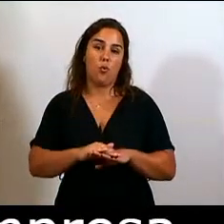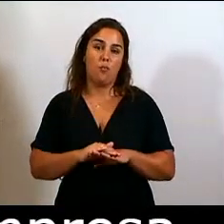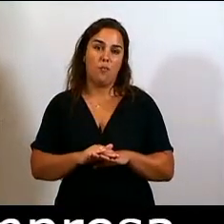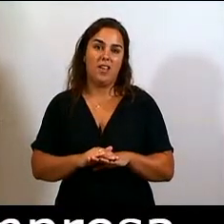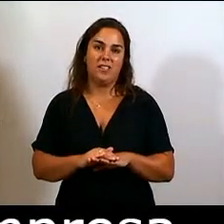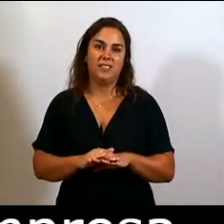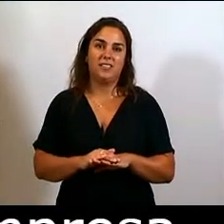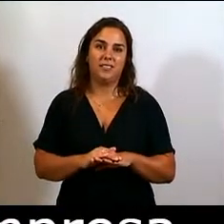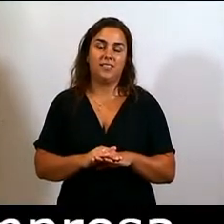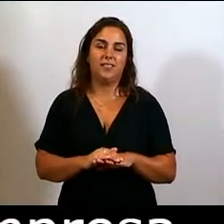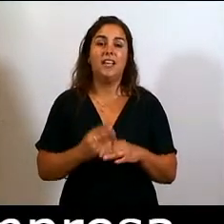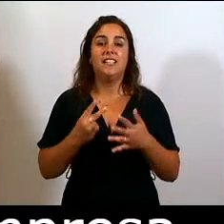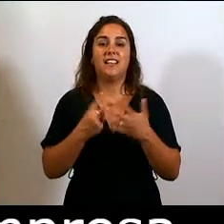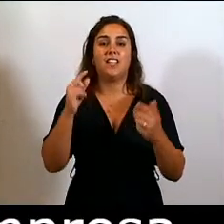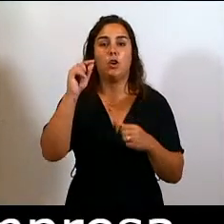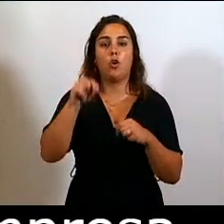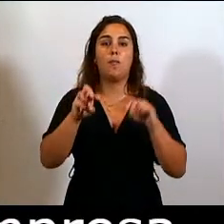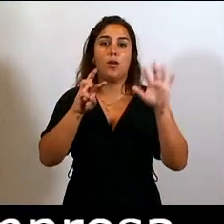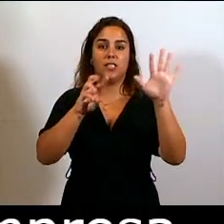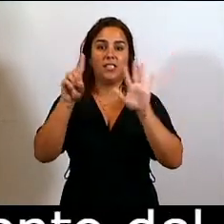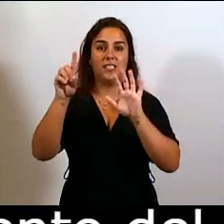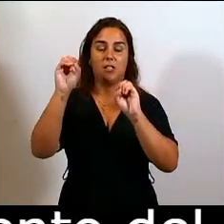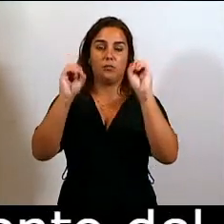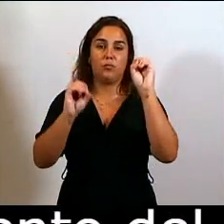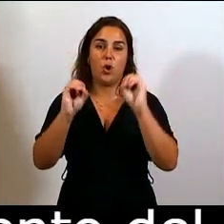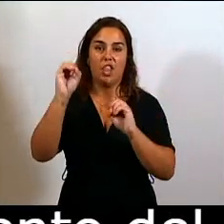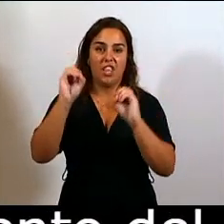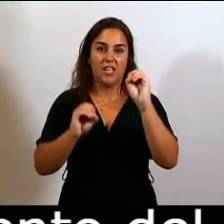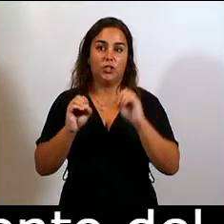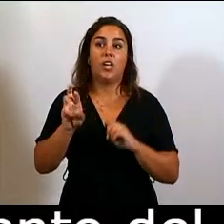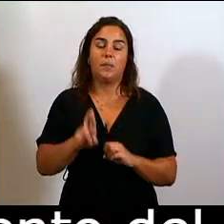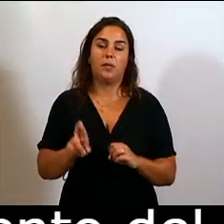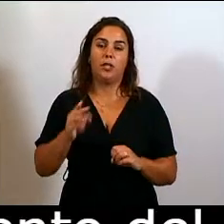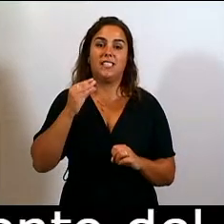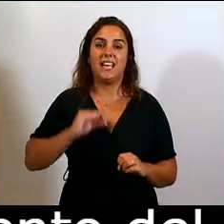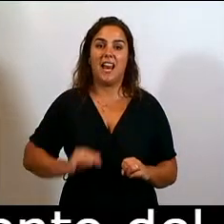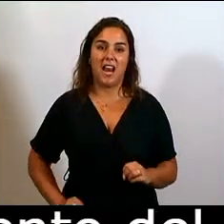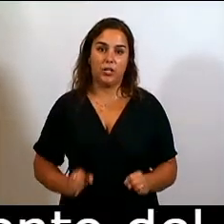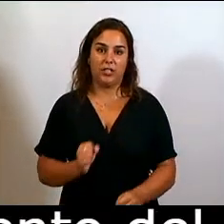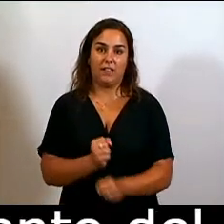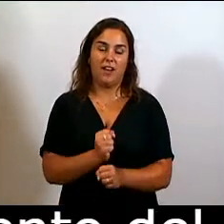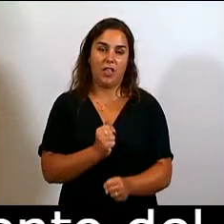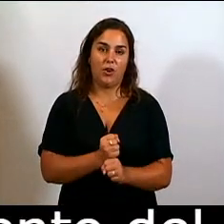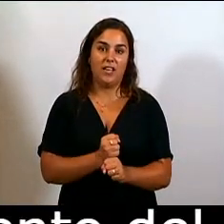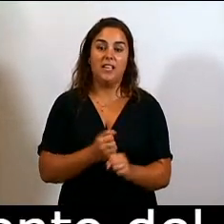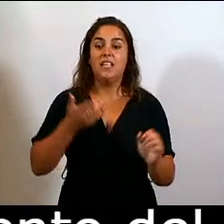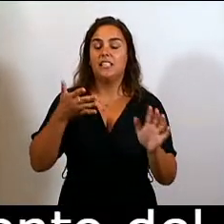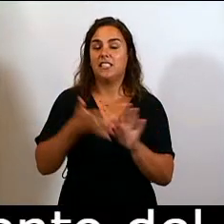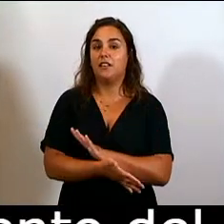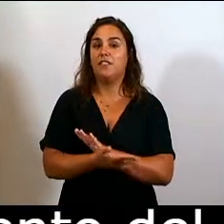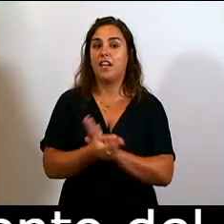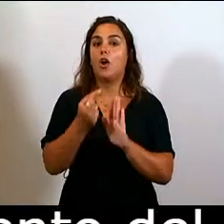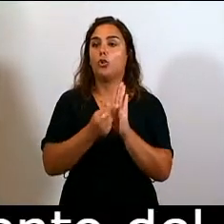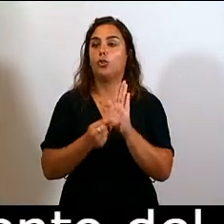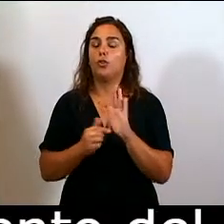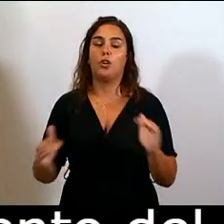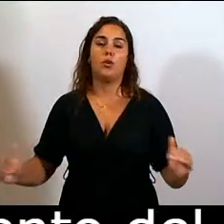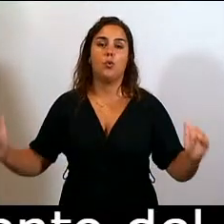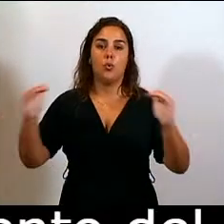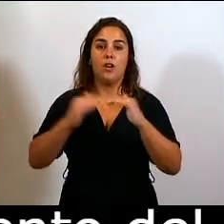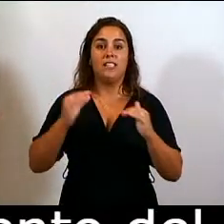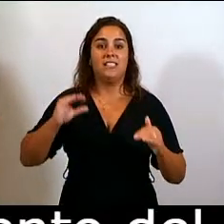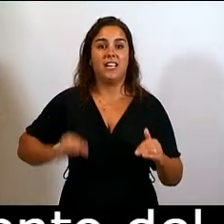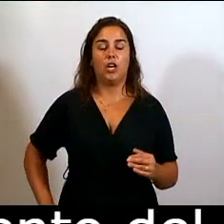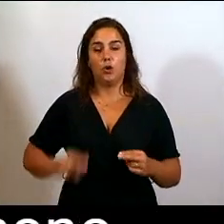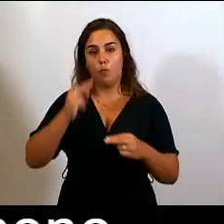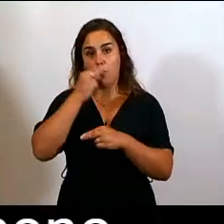un incremento del 17,86%, repito, del salario de los trabajadores, que supone una igualdad en el incremento de los salarios públicos en